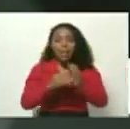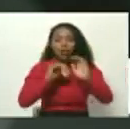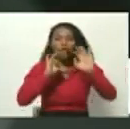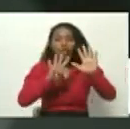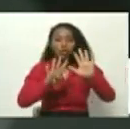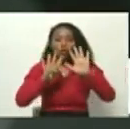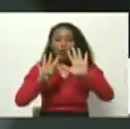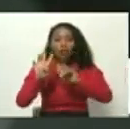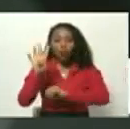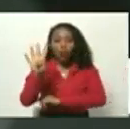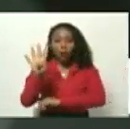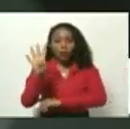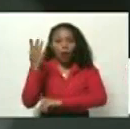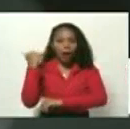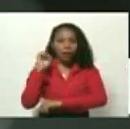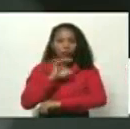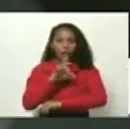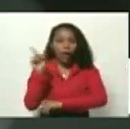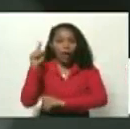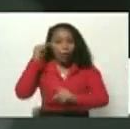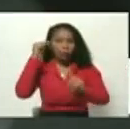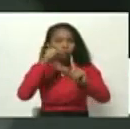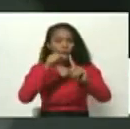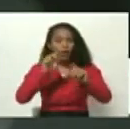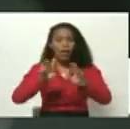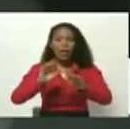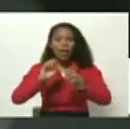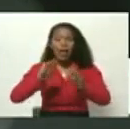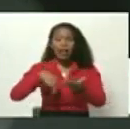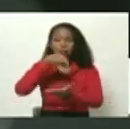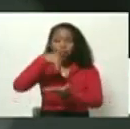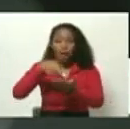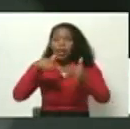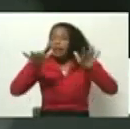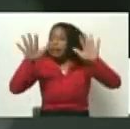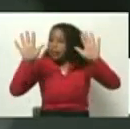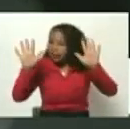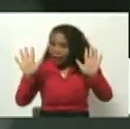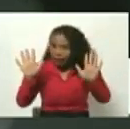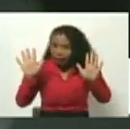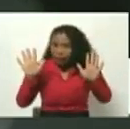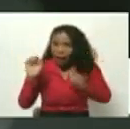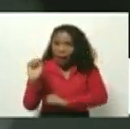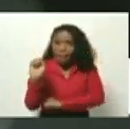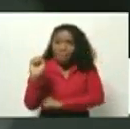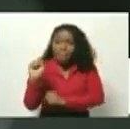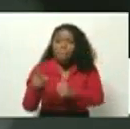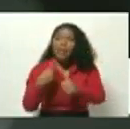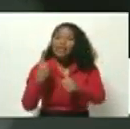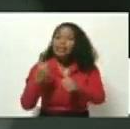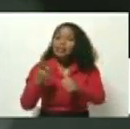1994 es un objetivo nacional y quizás es el principal,